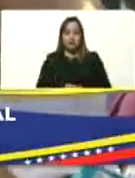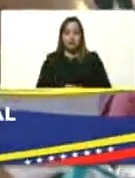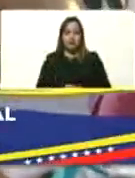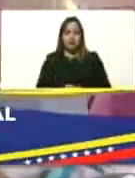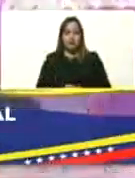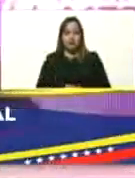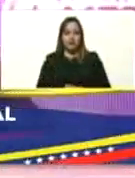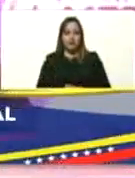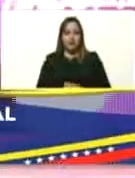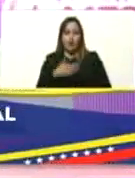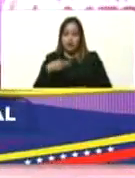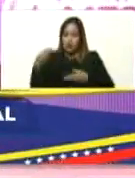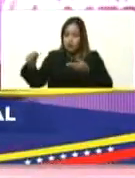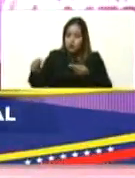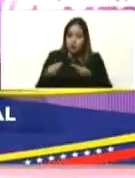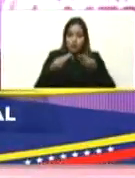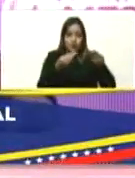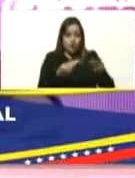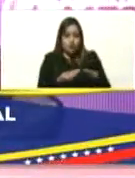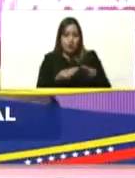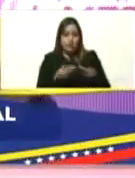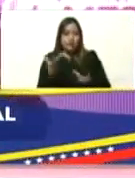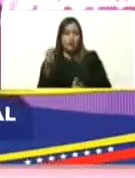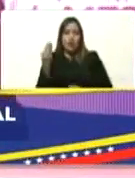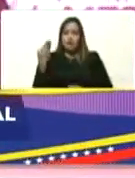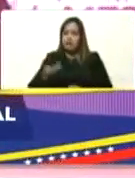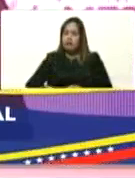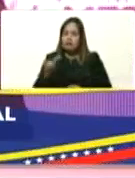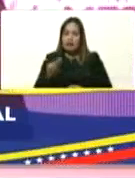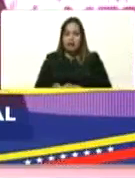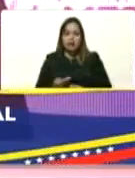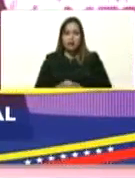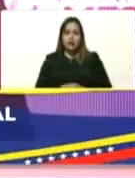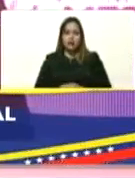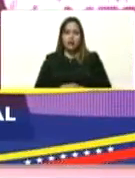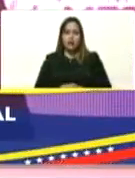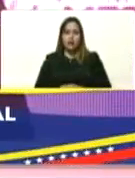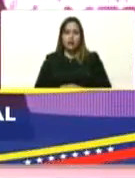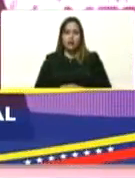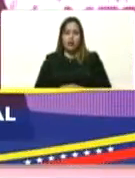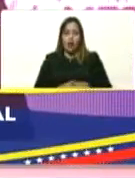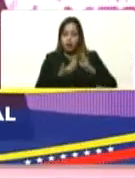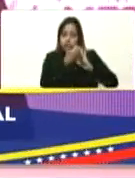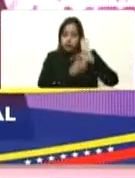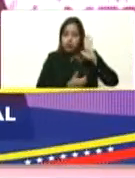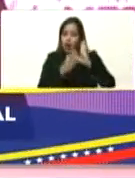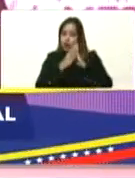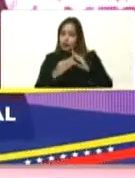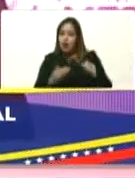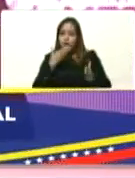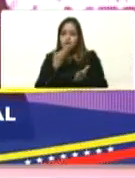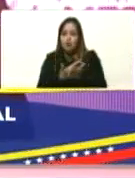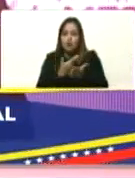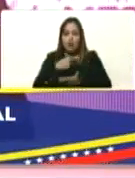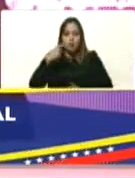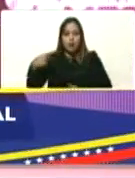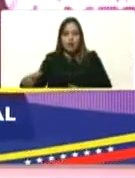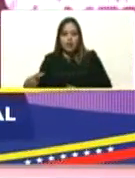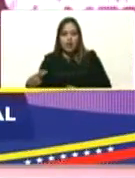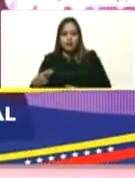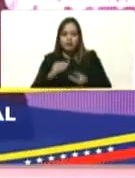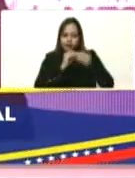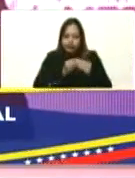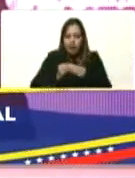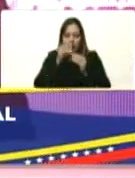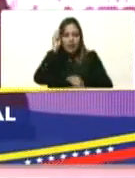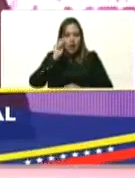Bueno, recibo estos documentos muy importantes, toda la formulación política, la elaboración teórica,